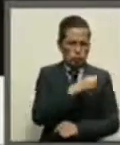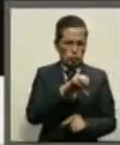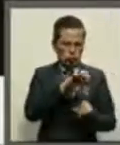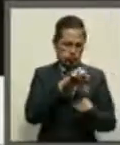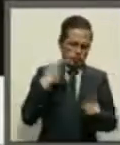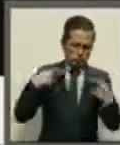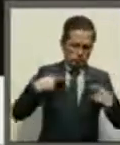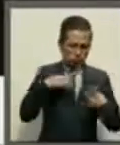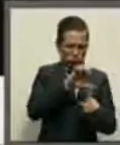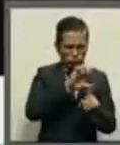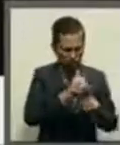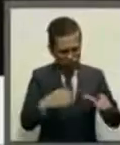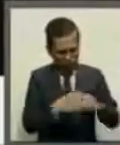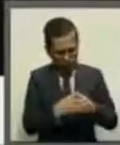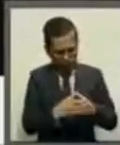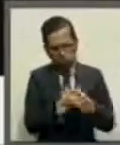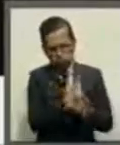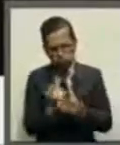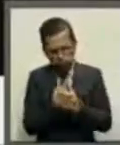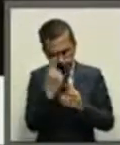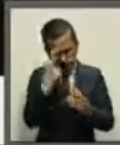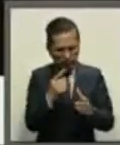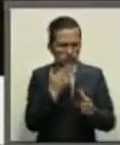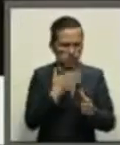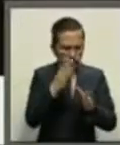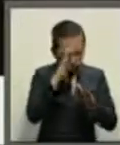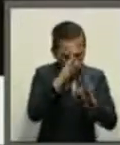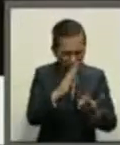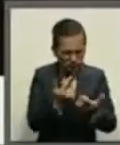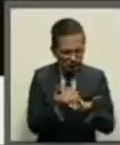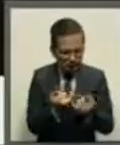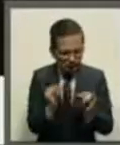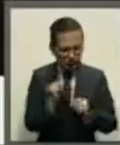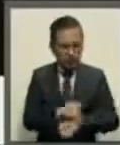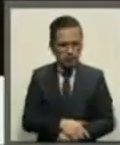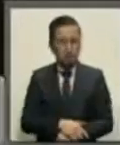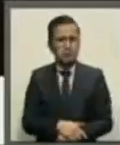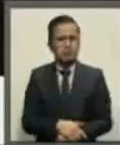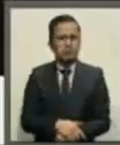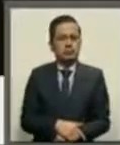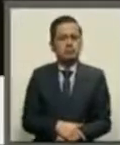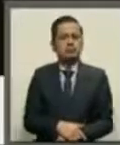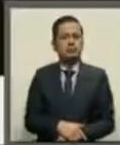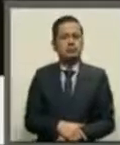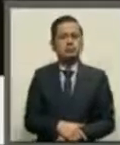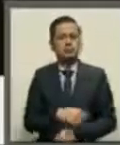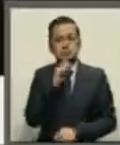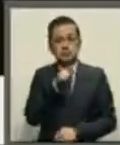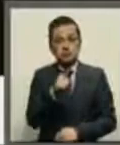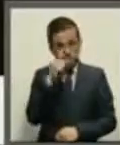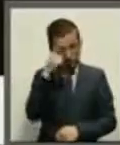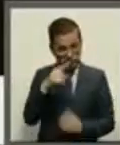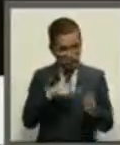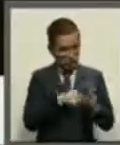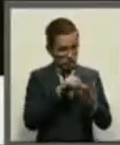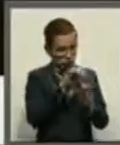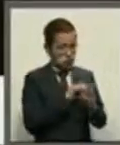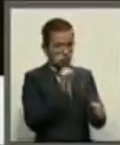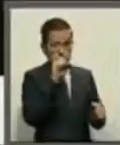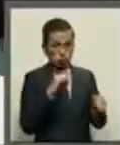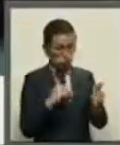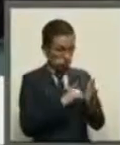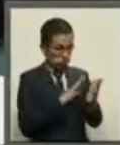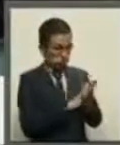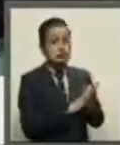principios de imparcialidad y autonomía. Y en consecuencia, desde la Constitución se impida a los